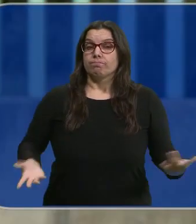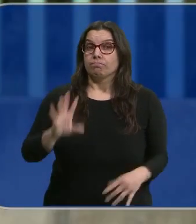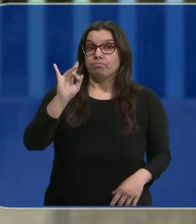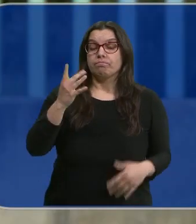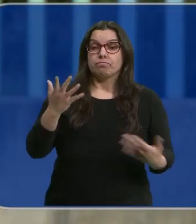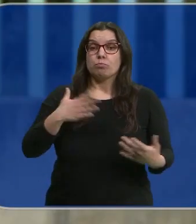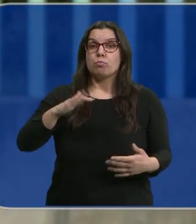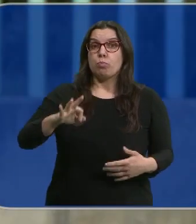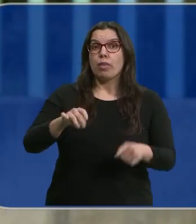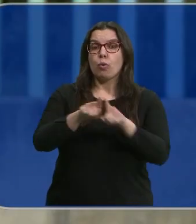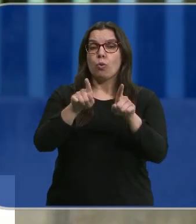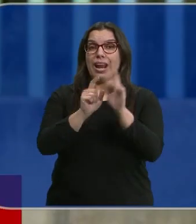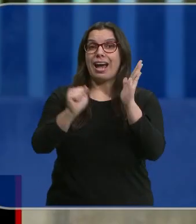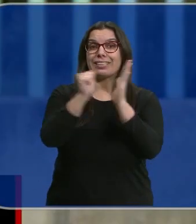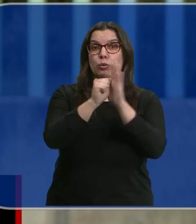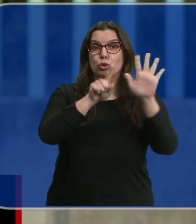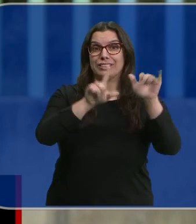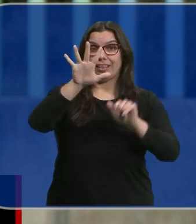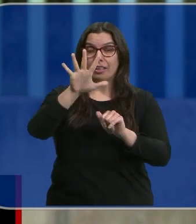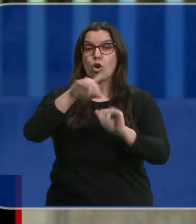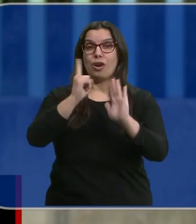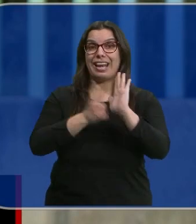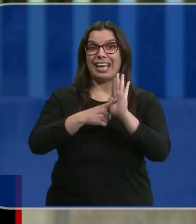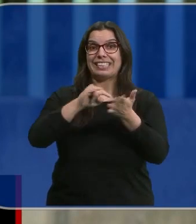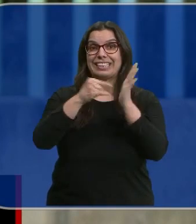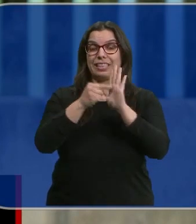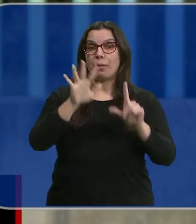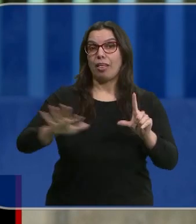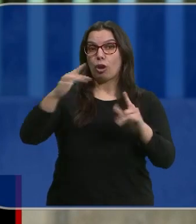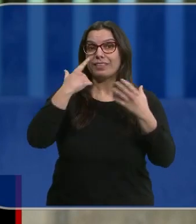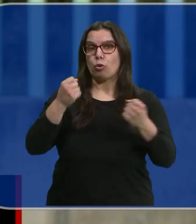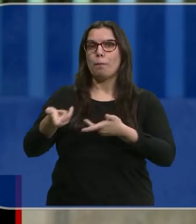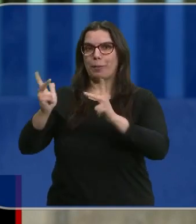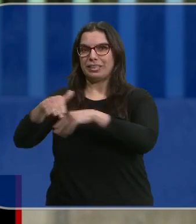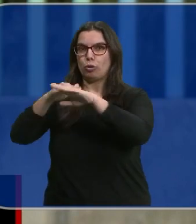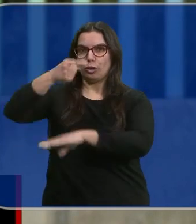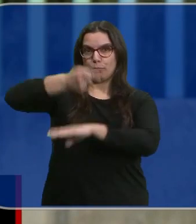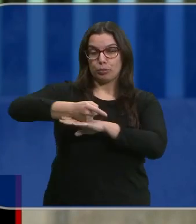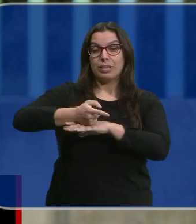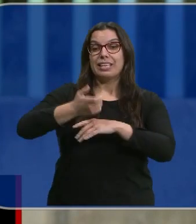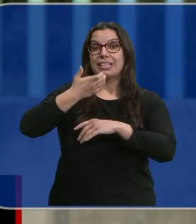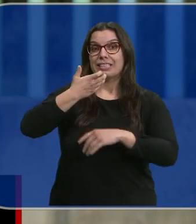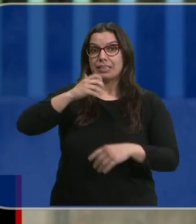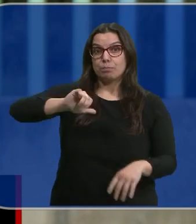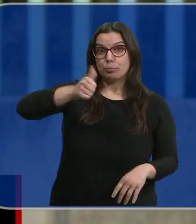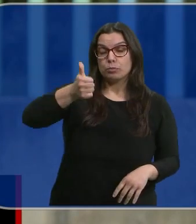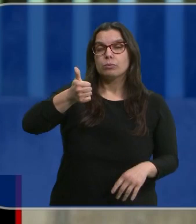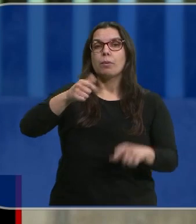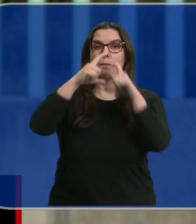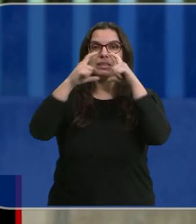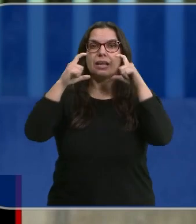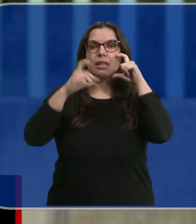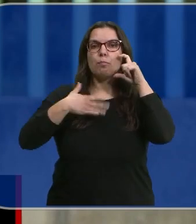Sí, para eso podría aplicar el artículo 65 de la Ley del Sistema Nacional de Salud. Con su aprobación, la